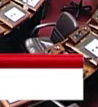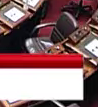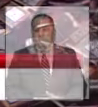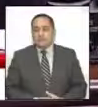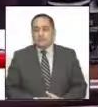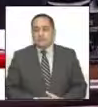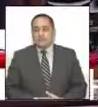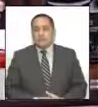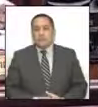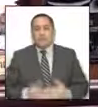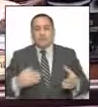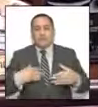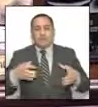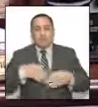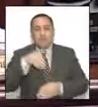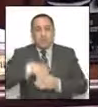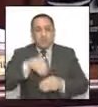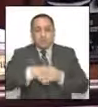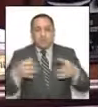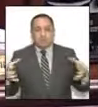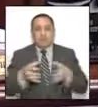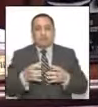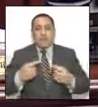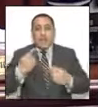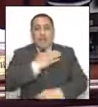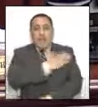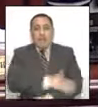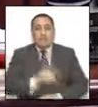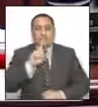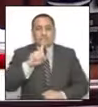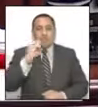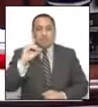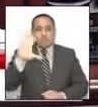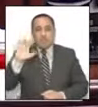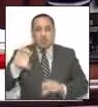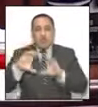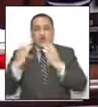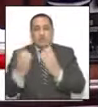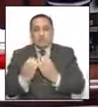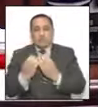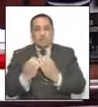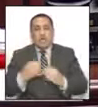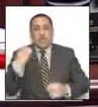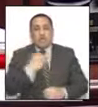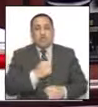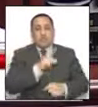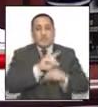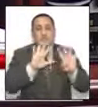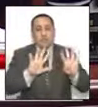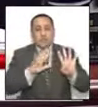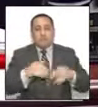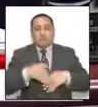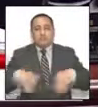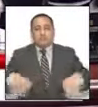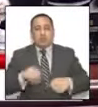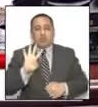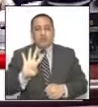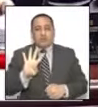Votación cerrada. Han votado a favor 105 congresistas, en contra 19, abstenciones